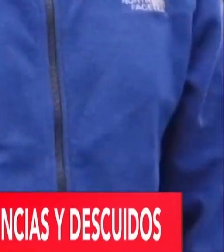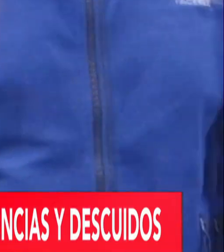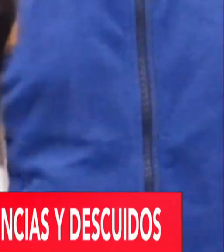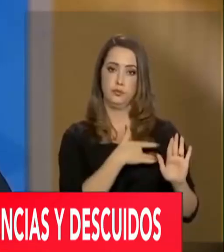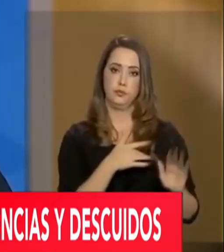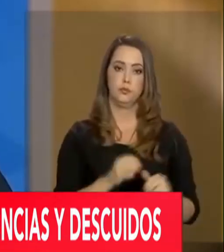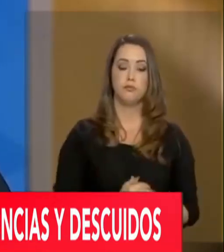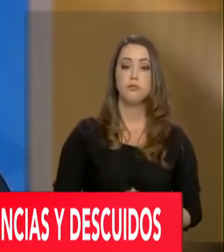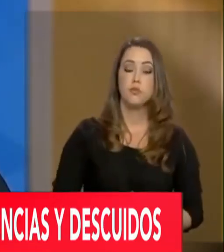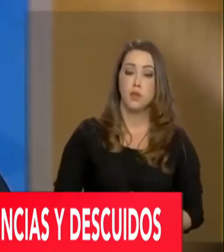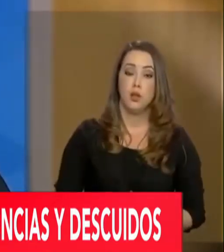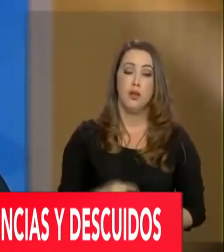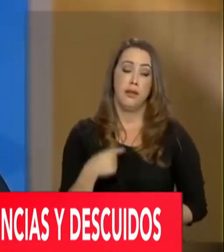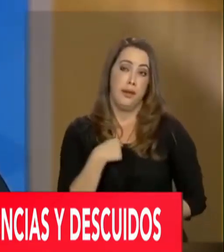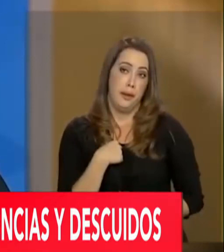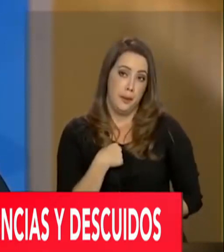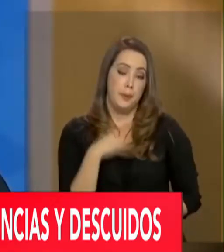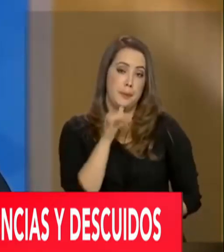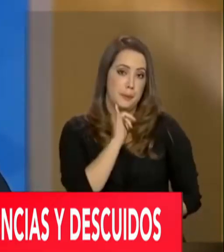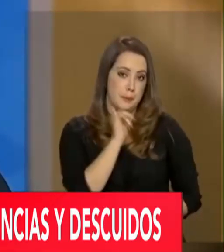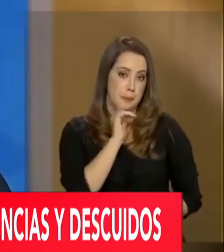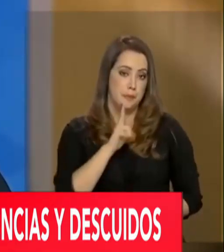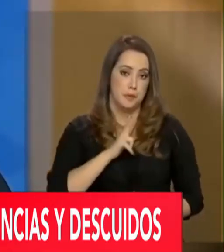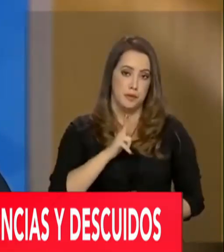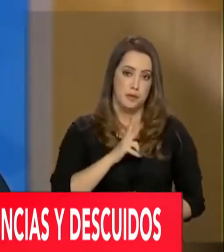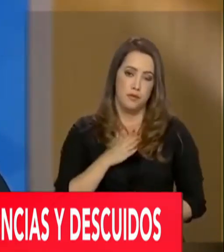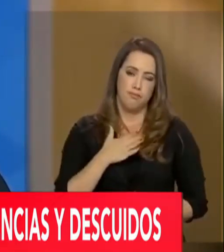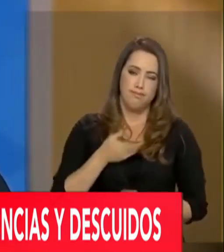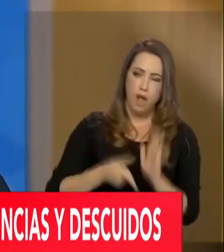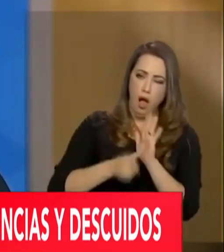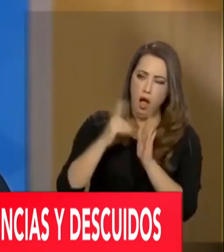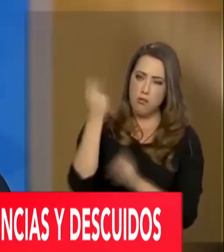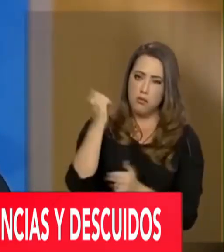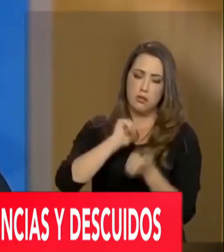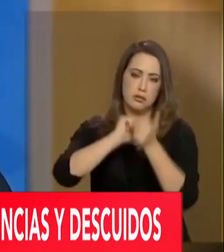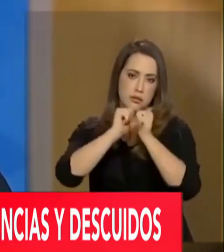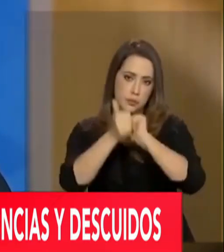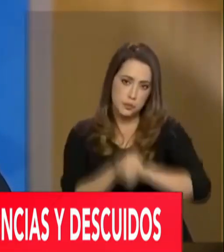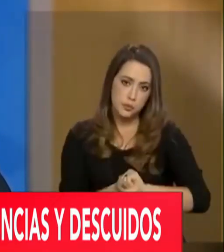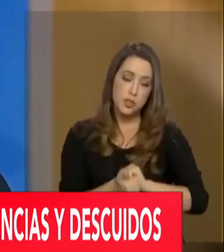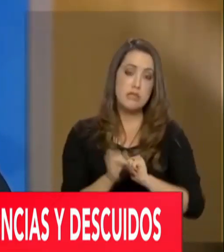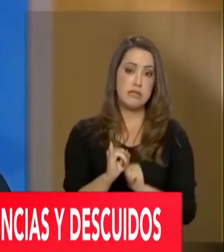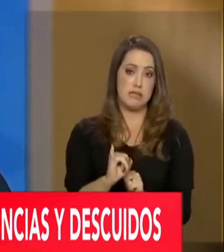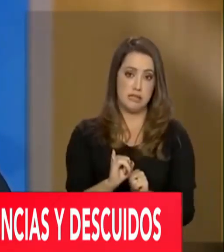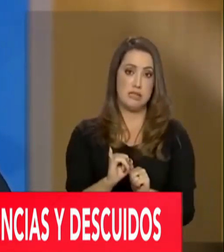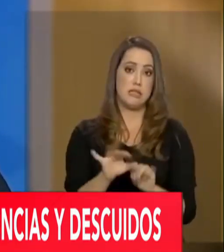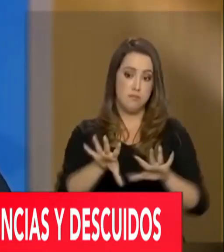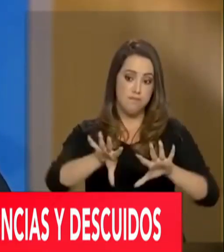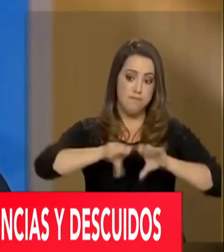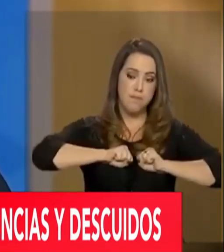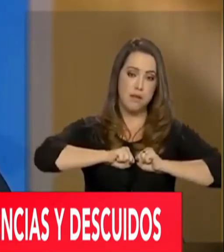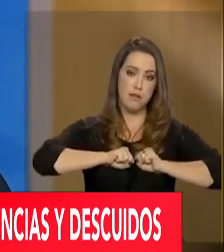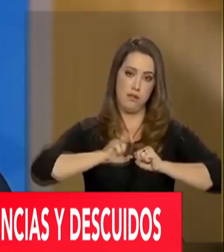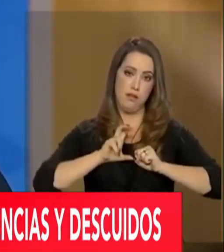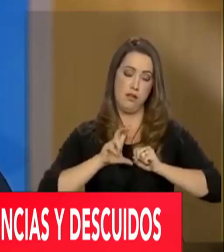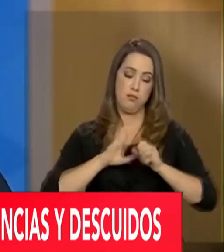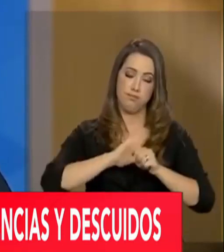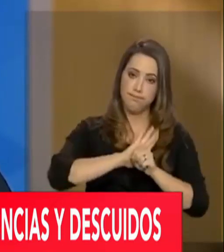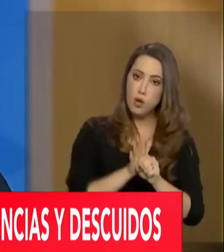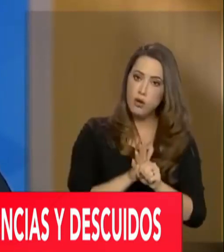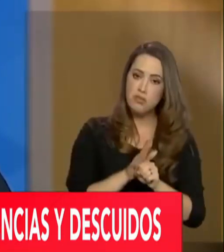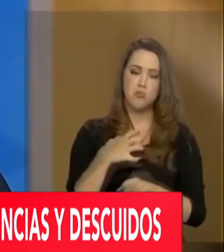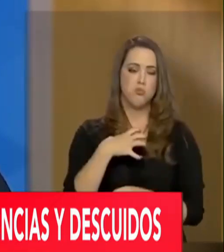"estoy bien" y que signifique algo malo. Sin embargo, en este caso, significa algo malísimo. Porque quiere decir